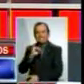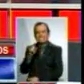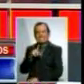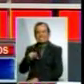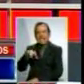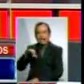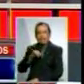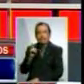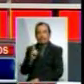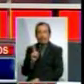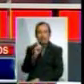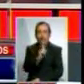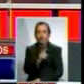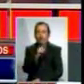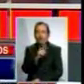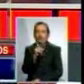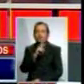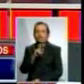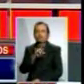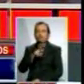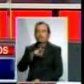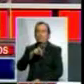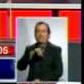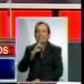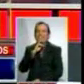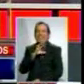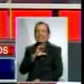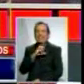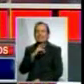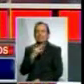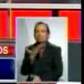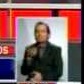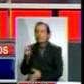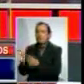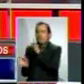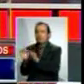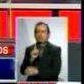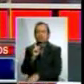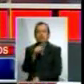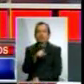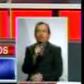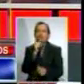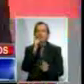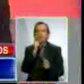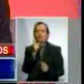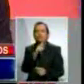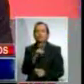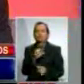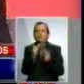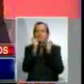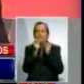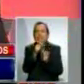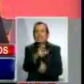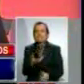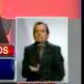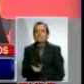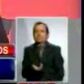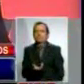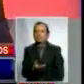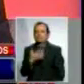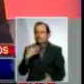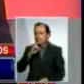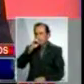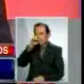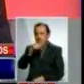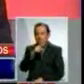a la superintendencia la primera pregunta es por qué le cree más al sitio judicial que la superintendencia lo que es tradicionalmente